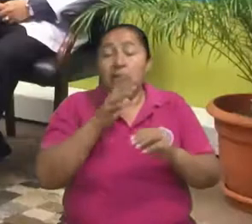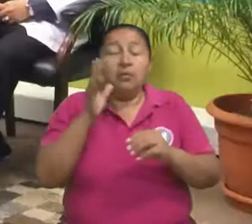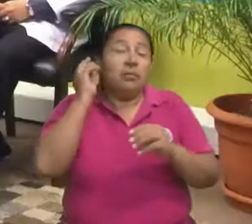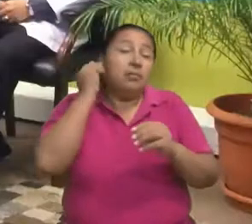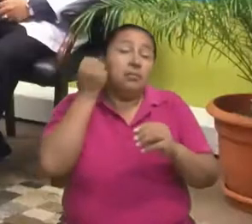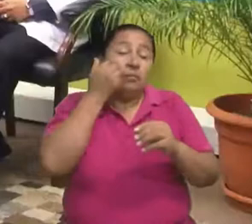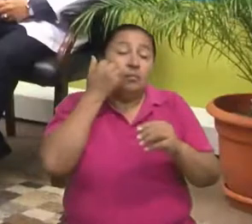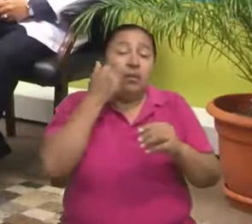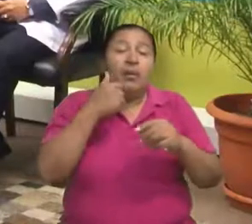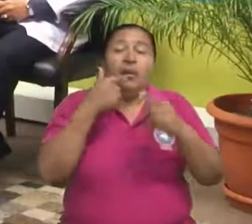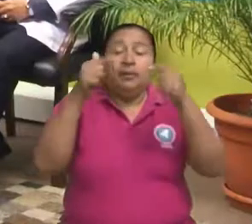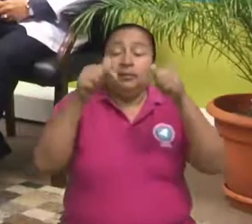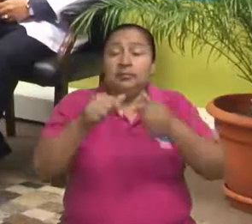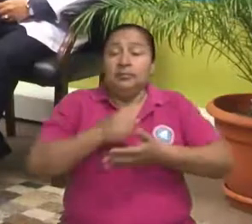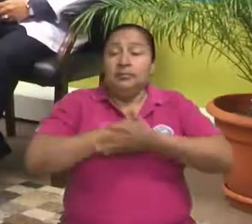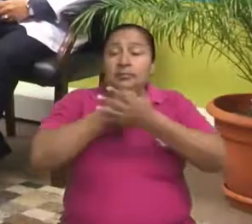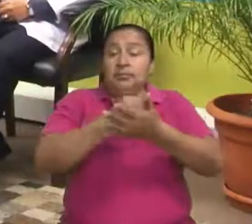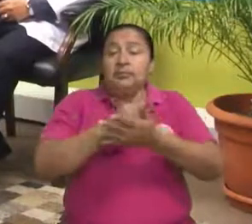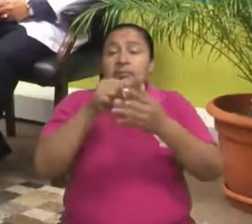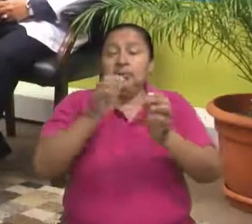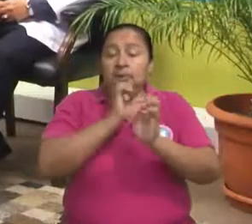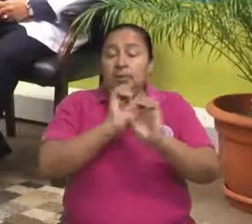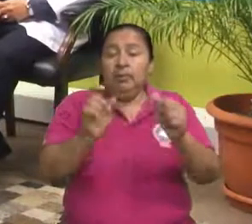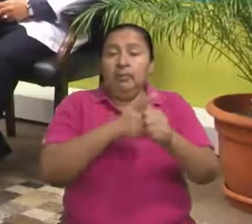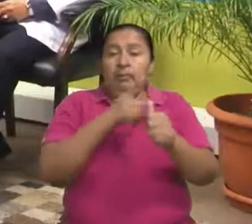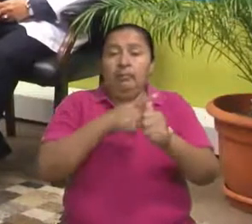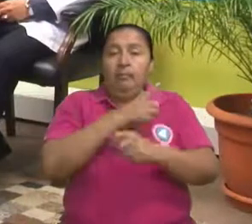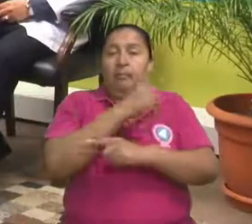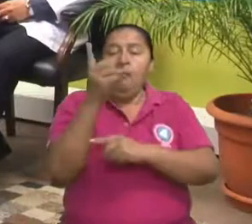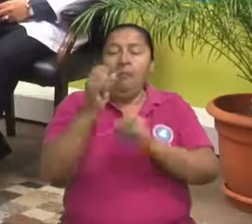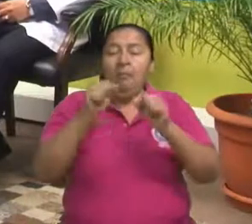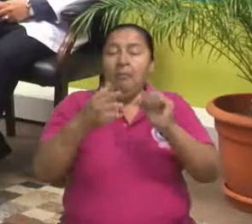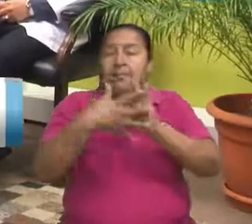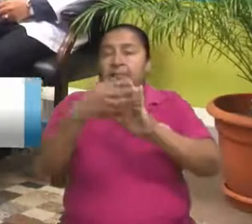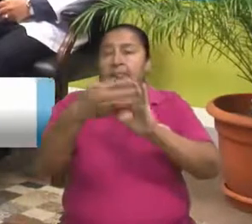la infección en los primeros días se transmita